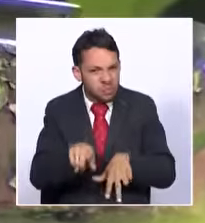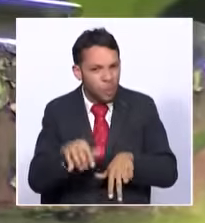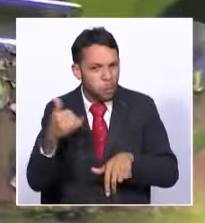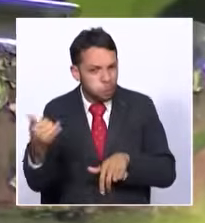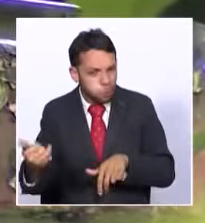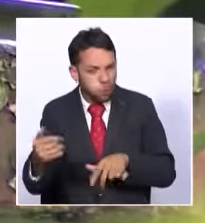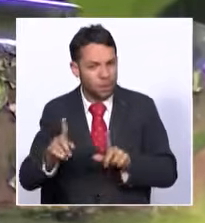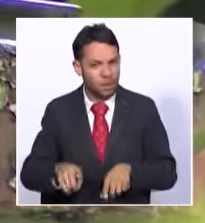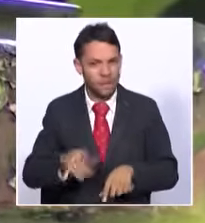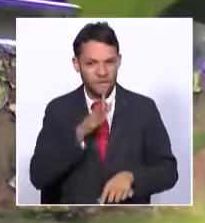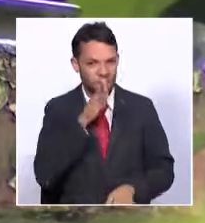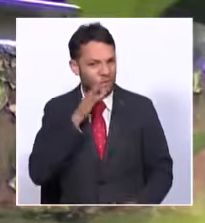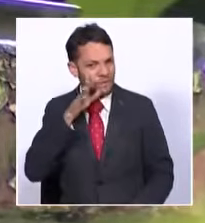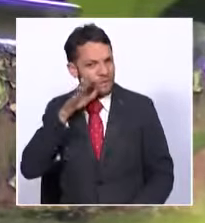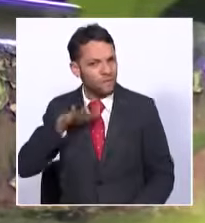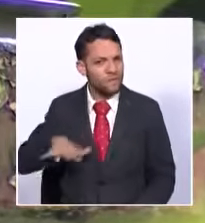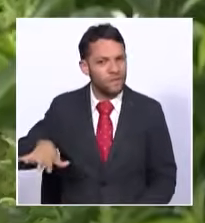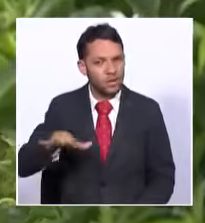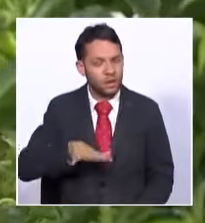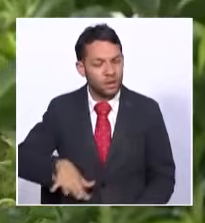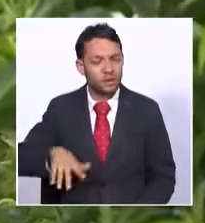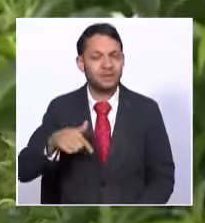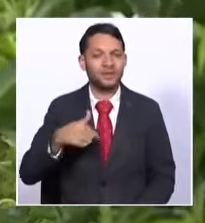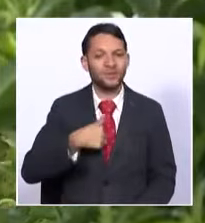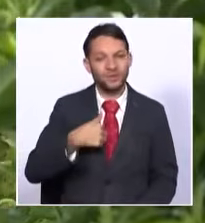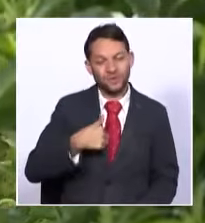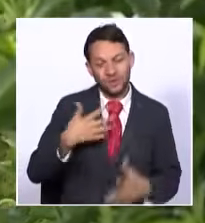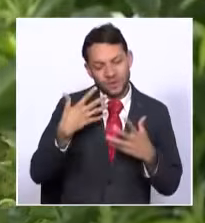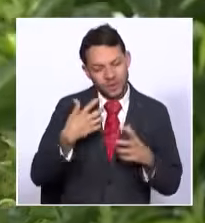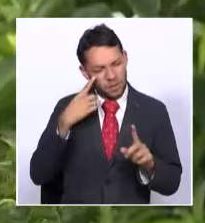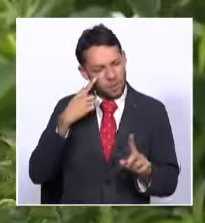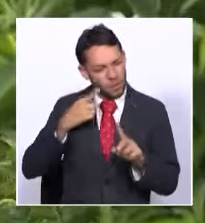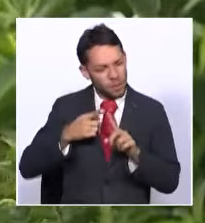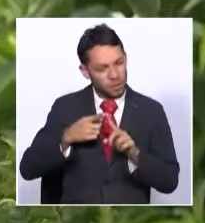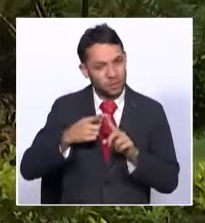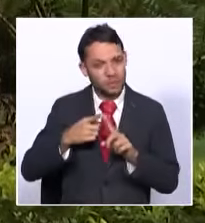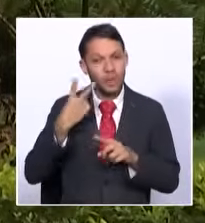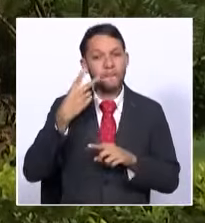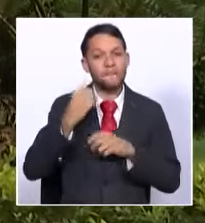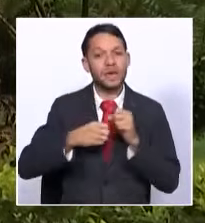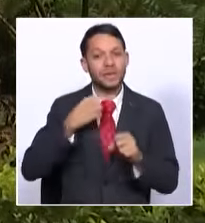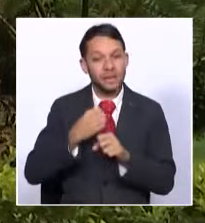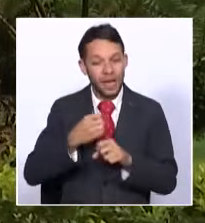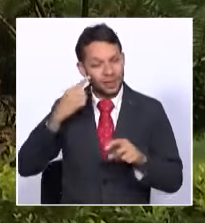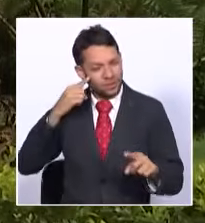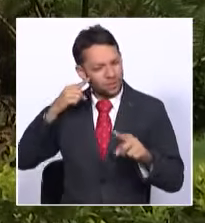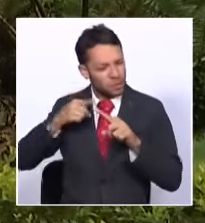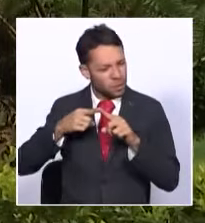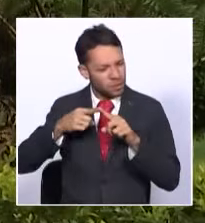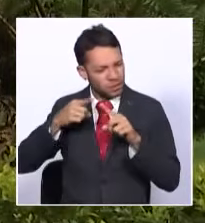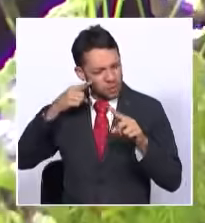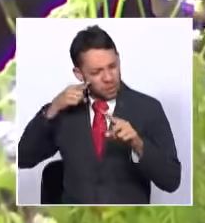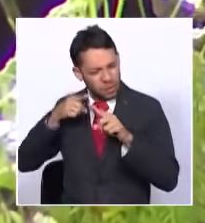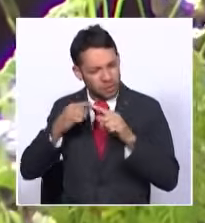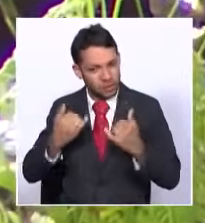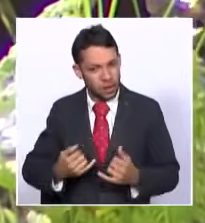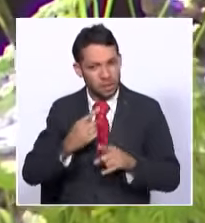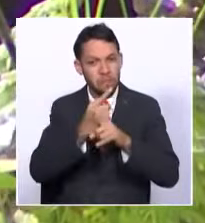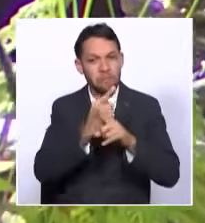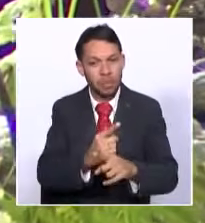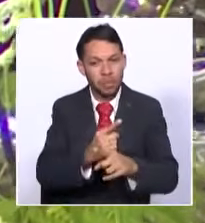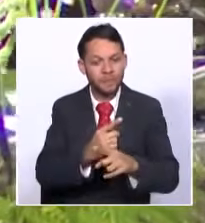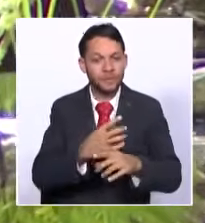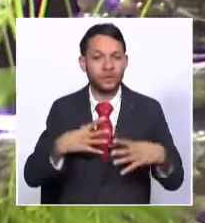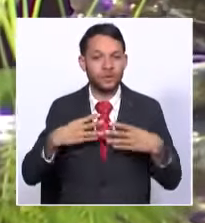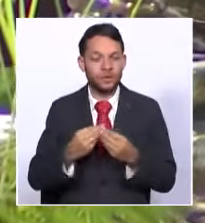campestre. Y este fue un sueño. Como decimos, un hombre se demora 20 años para hacer una cosa de la noche a la mañana.